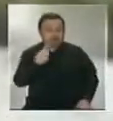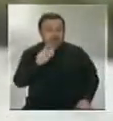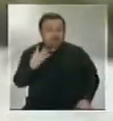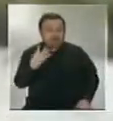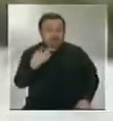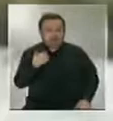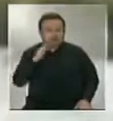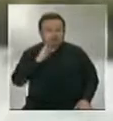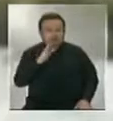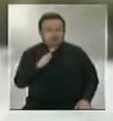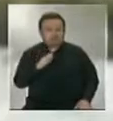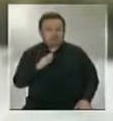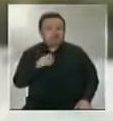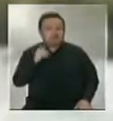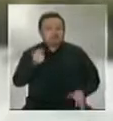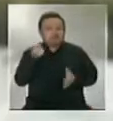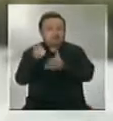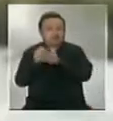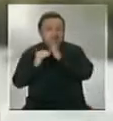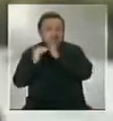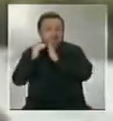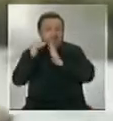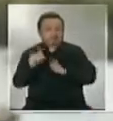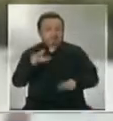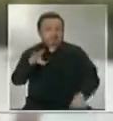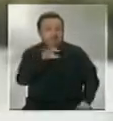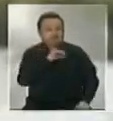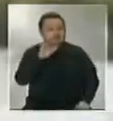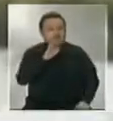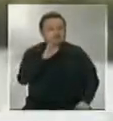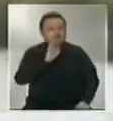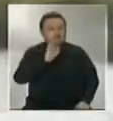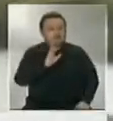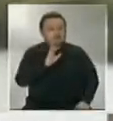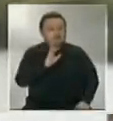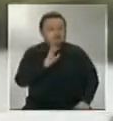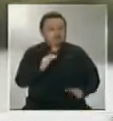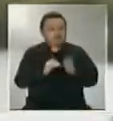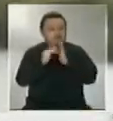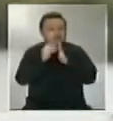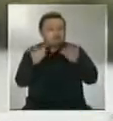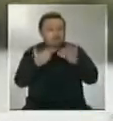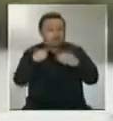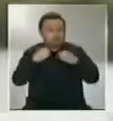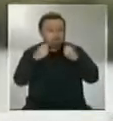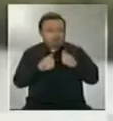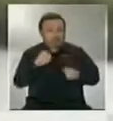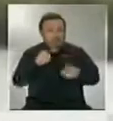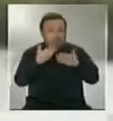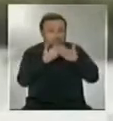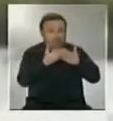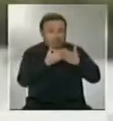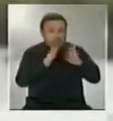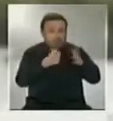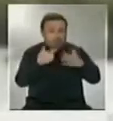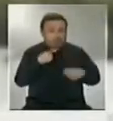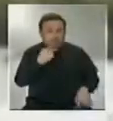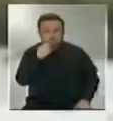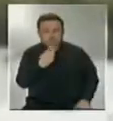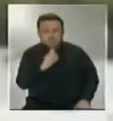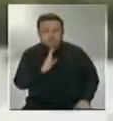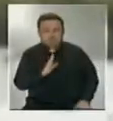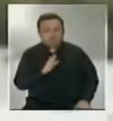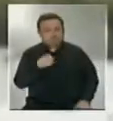24, sigo siendo un poquito chico, pero elegí puntualmente la parte inmobiliaria porque dentro de lo que yo pude como estudiar o más o menos